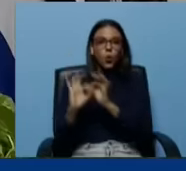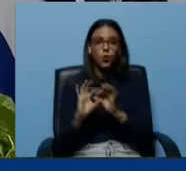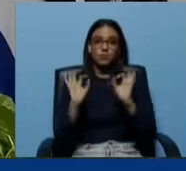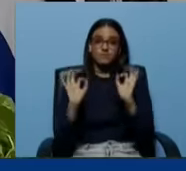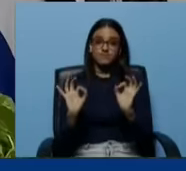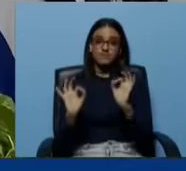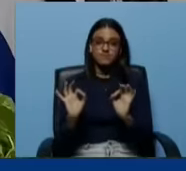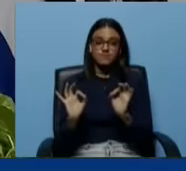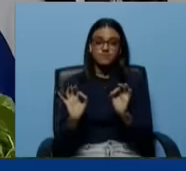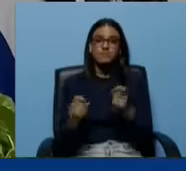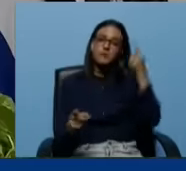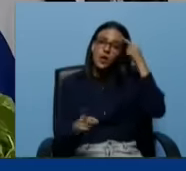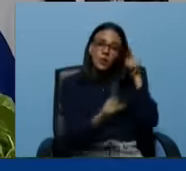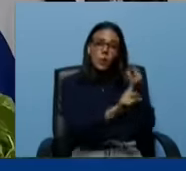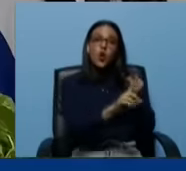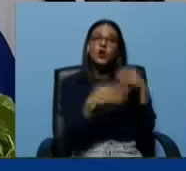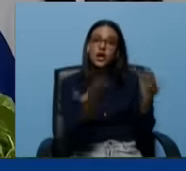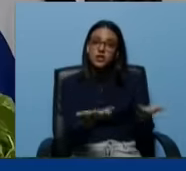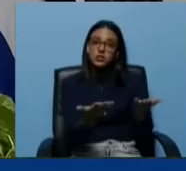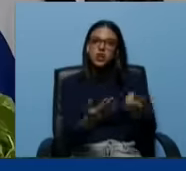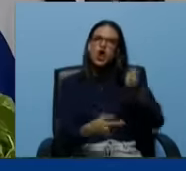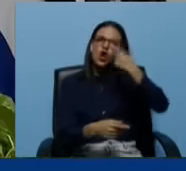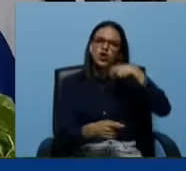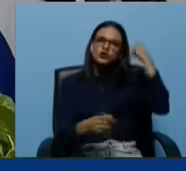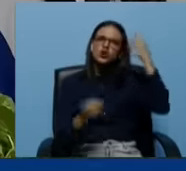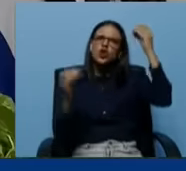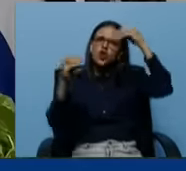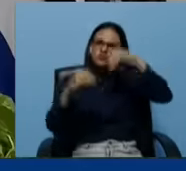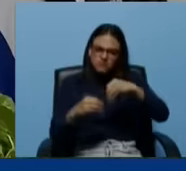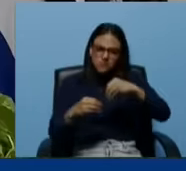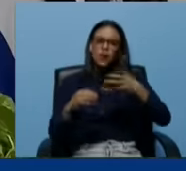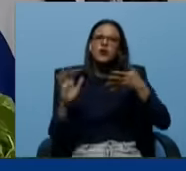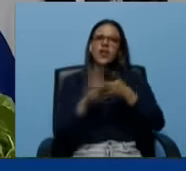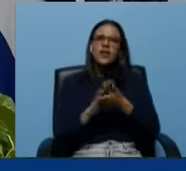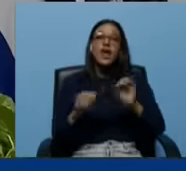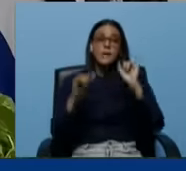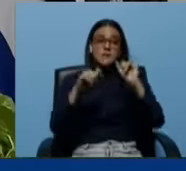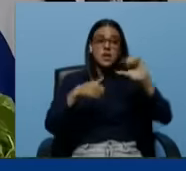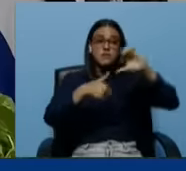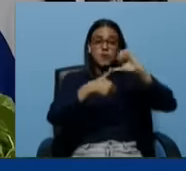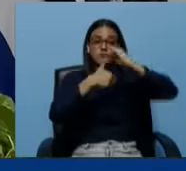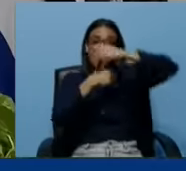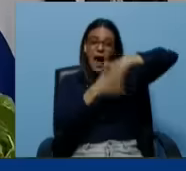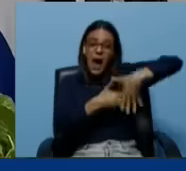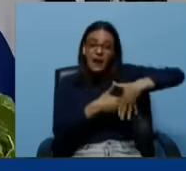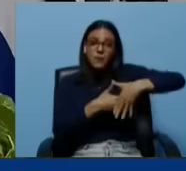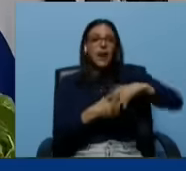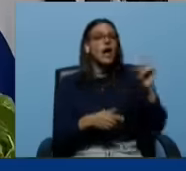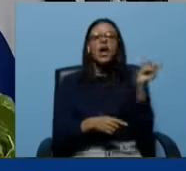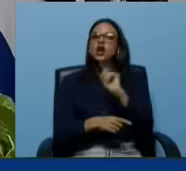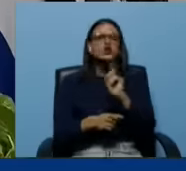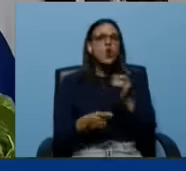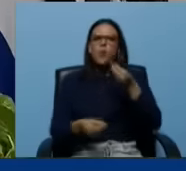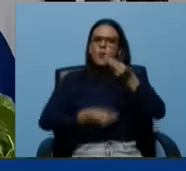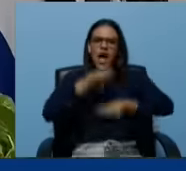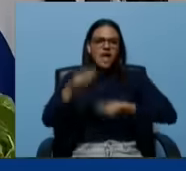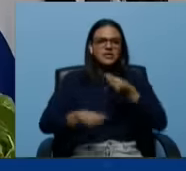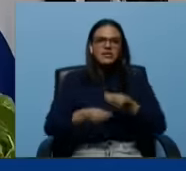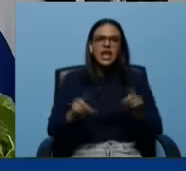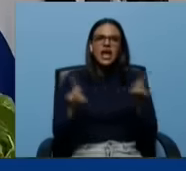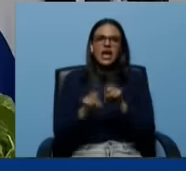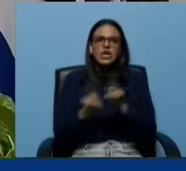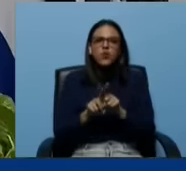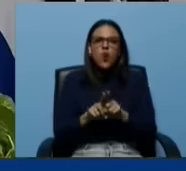En tal sentido, coincidimos plenamente en que el ALBA no se hará realidad con